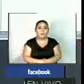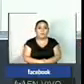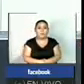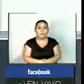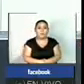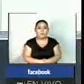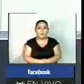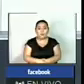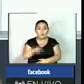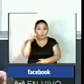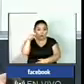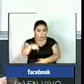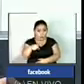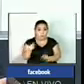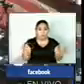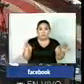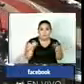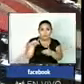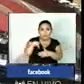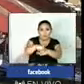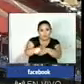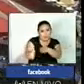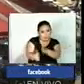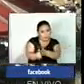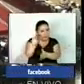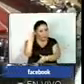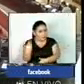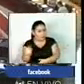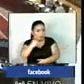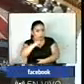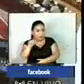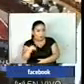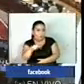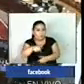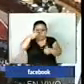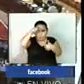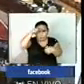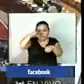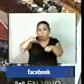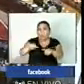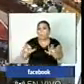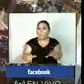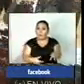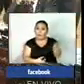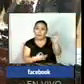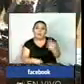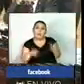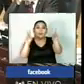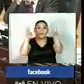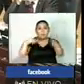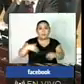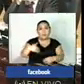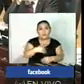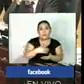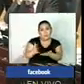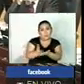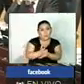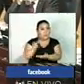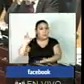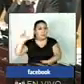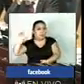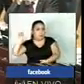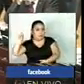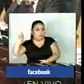Y también en la plenaria de este jueves la Asamblea Legislativa aprobó una prórroga para la declaración y el pago del impuesto sobre la renta.